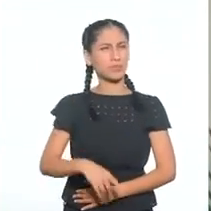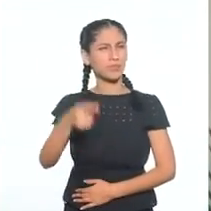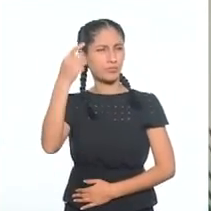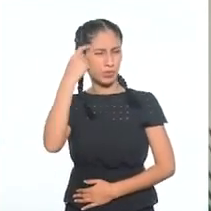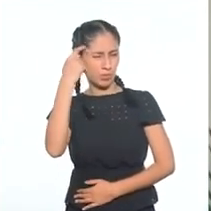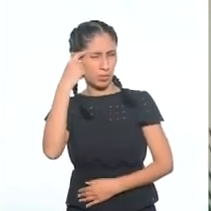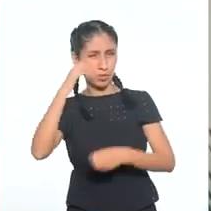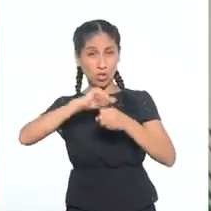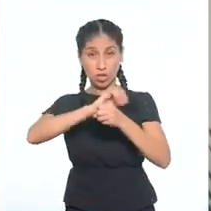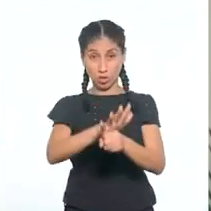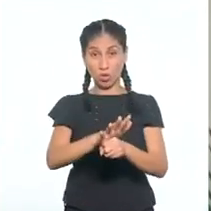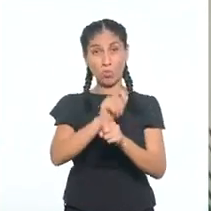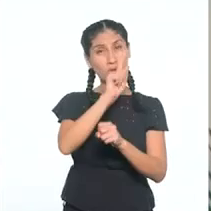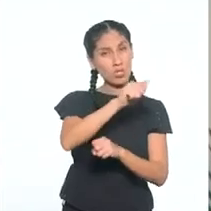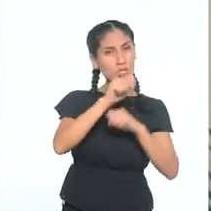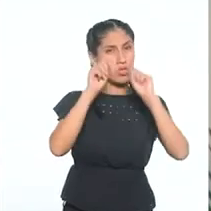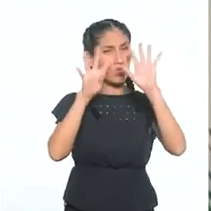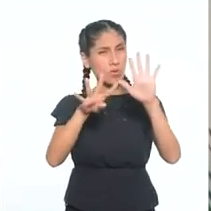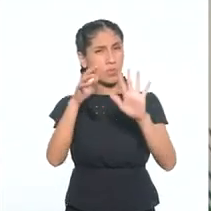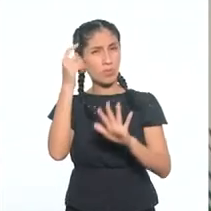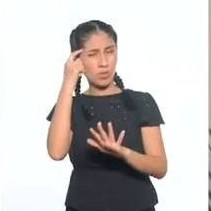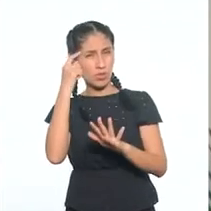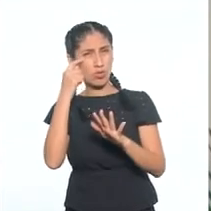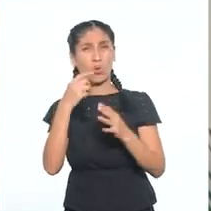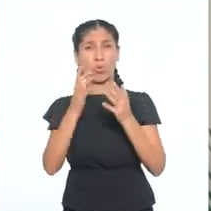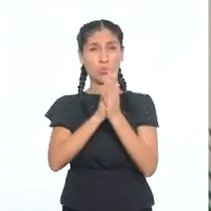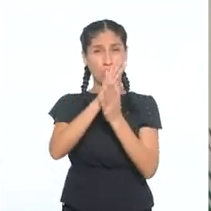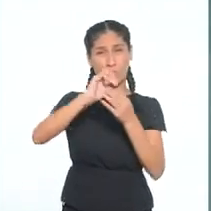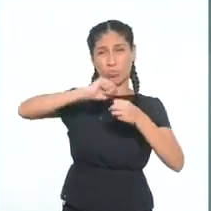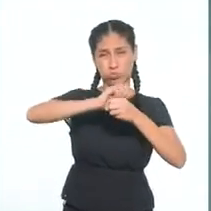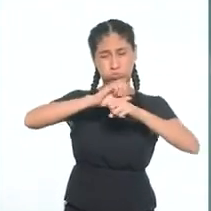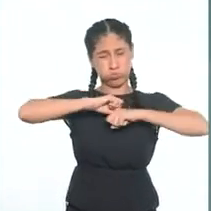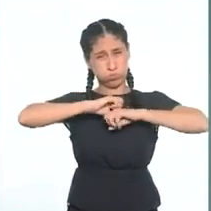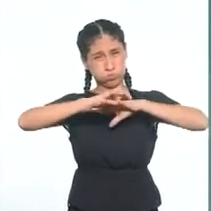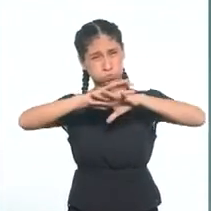cuando pienso en el cob y 19 se me viene a la cabeza pandemia